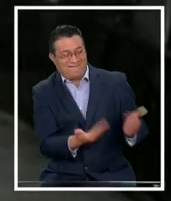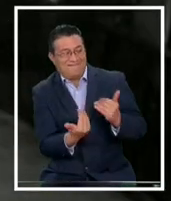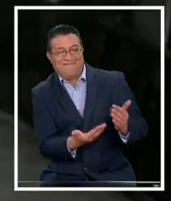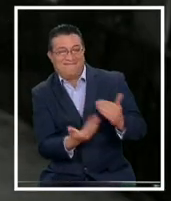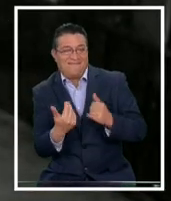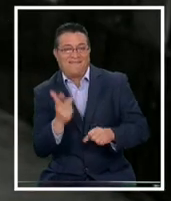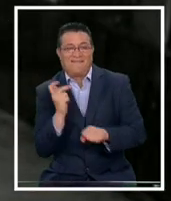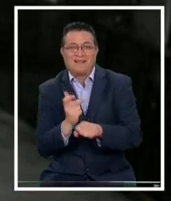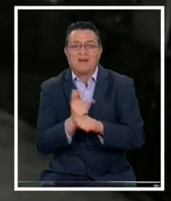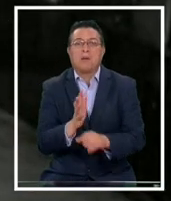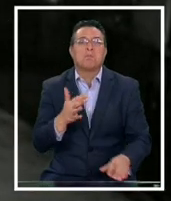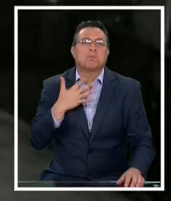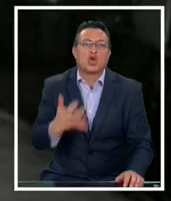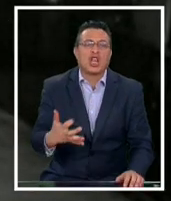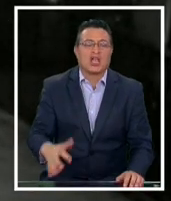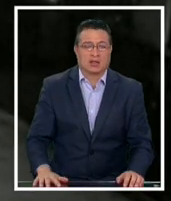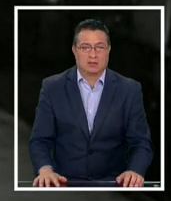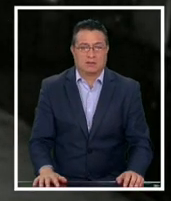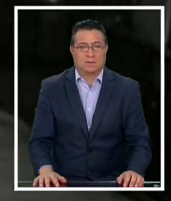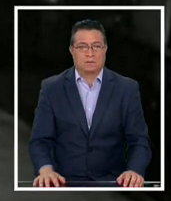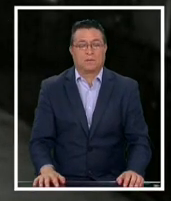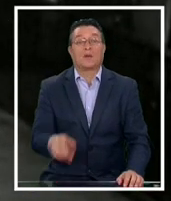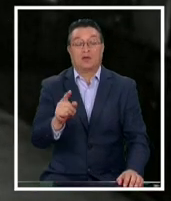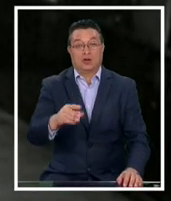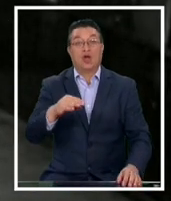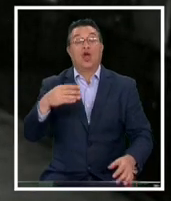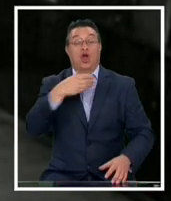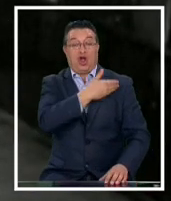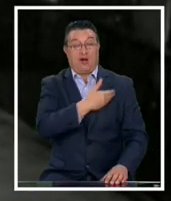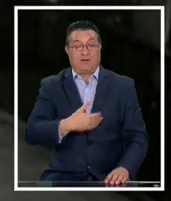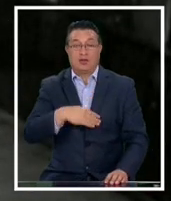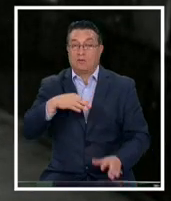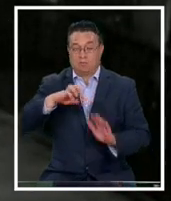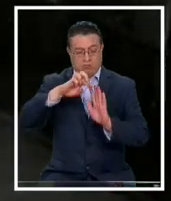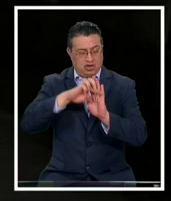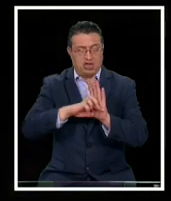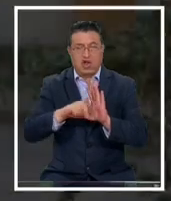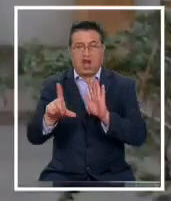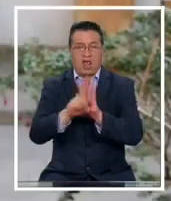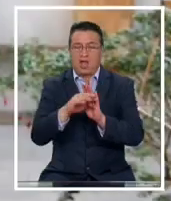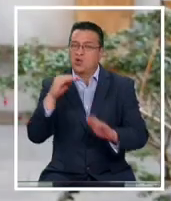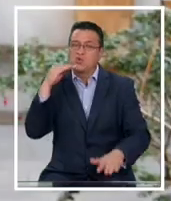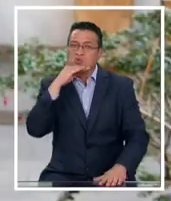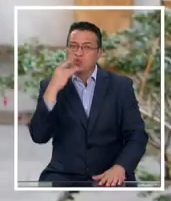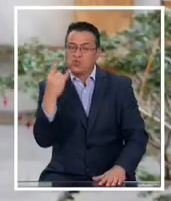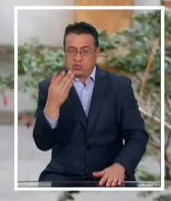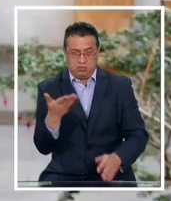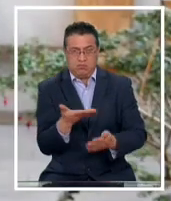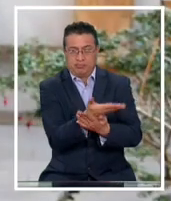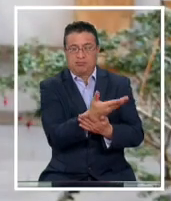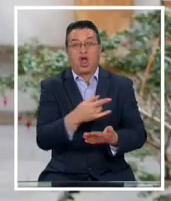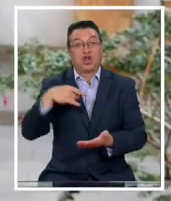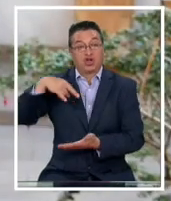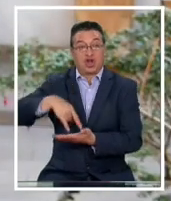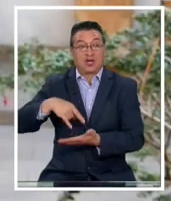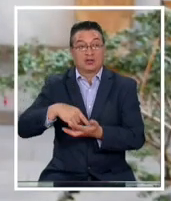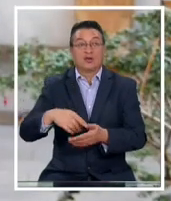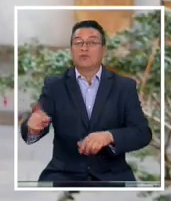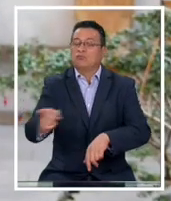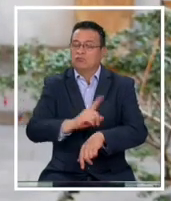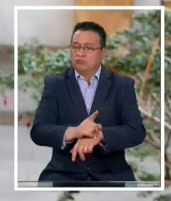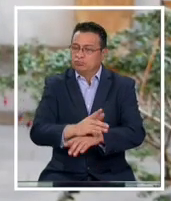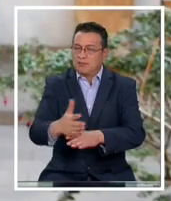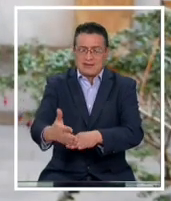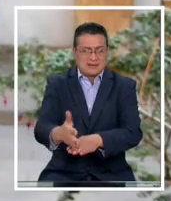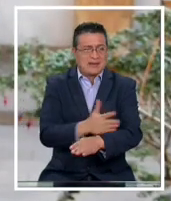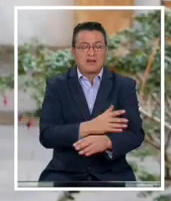delinquir? El gobierno ha puesto suma urgencia a un proyecto de ley que se está trabajando en el Congreso y que esperamos sacarlo lo antes